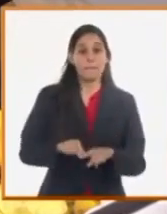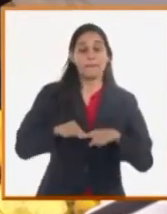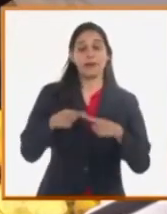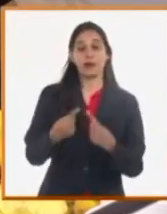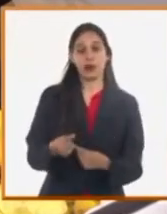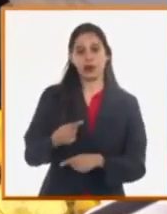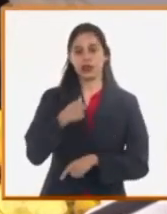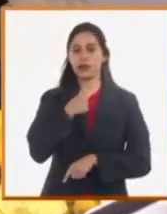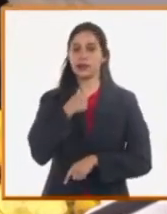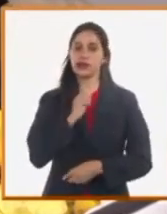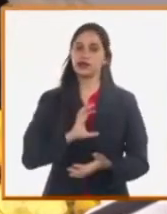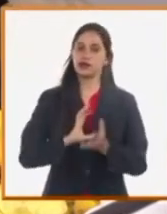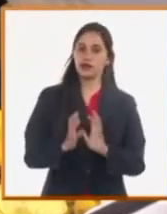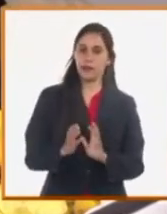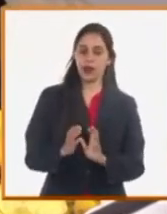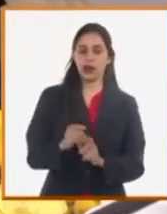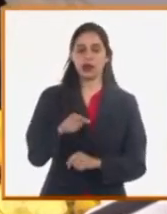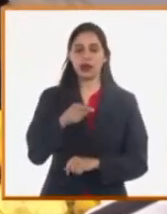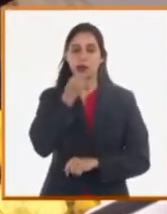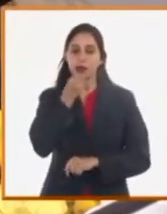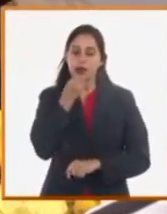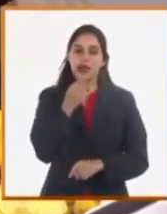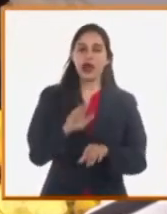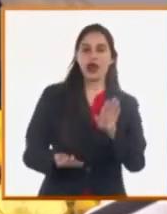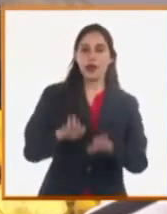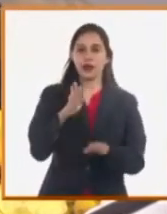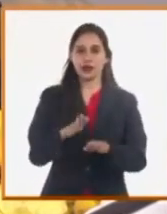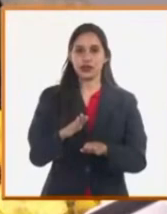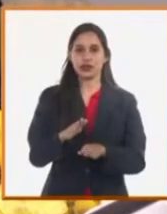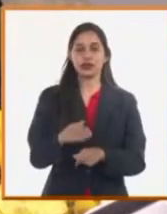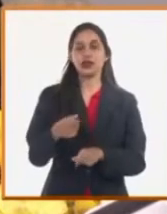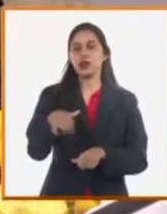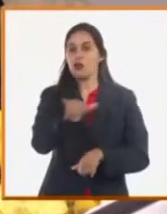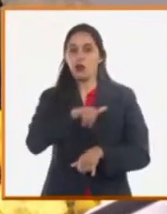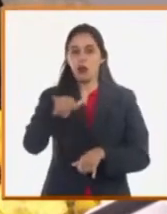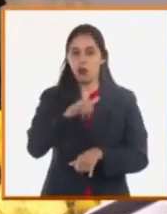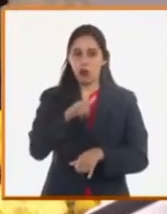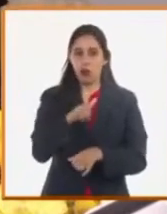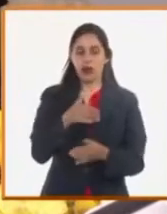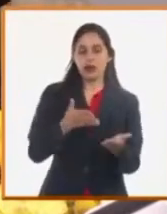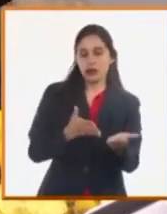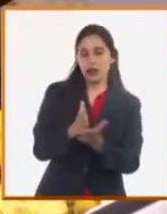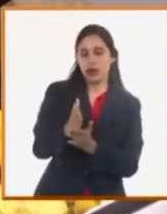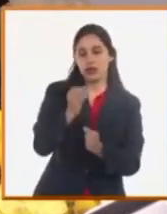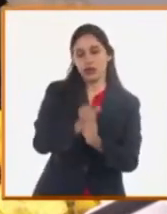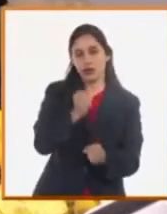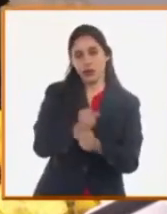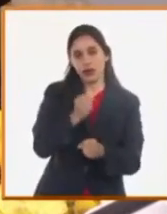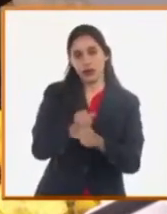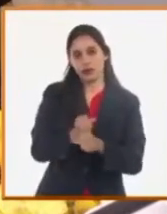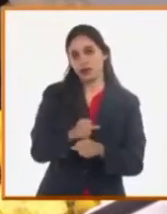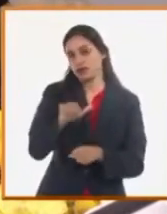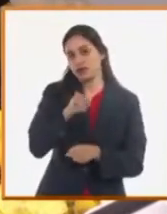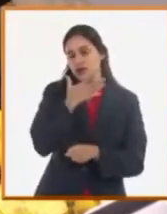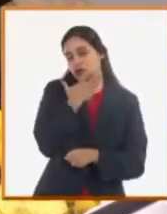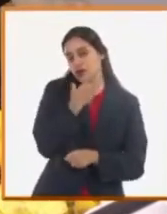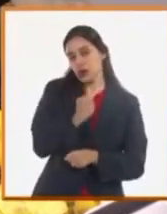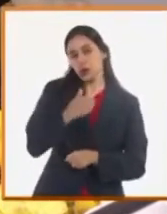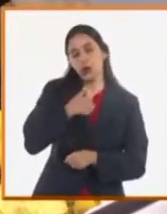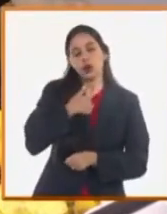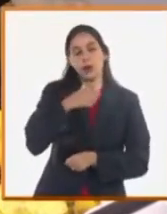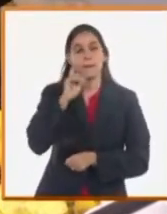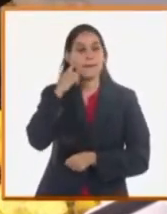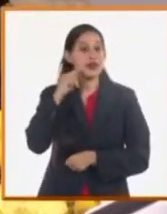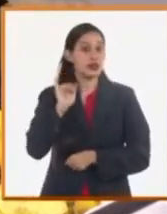a renunciar a las propias satisfacciones porque uno encuentra también la felicidad verdadera al menos así lo comprendo